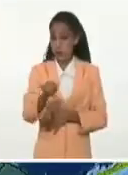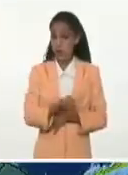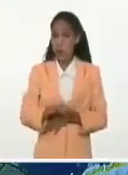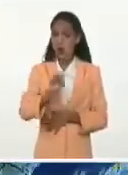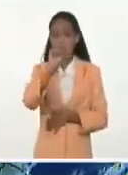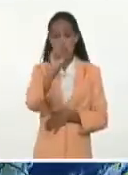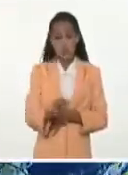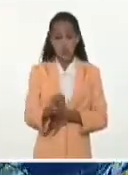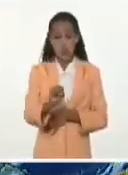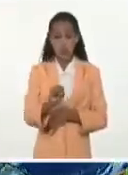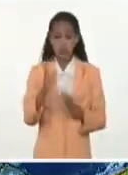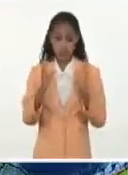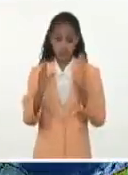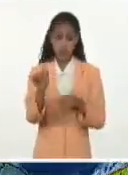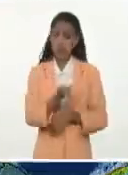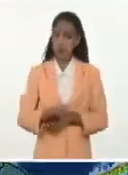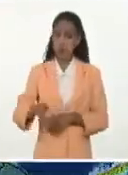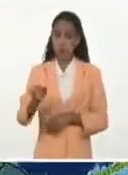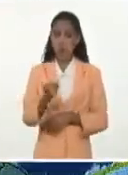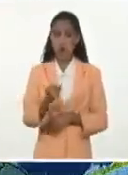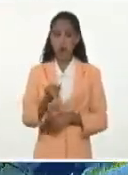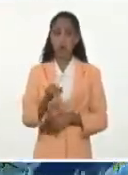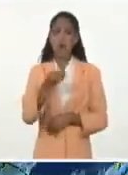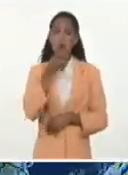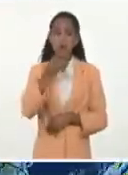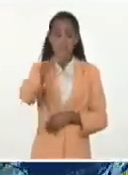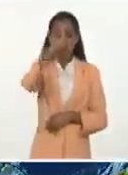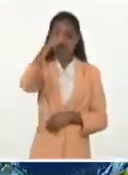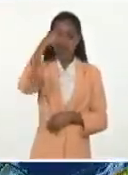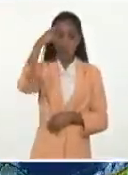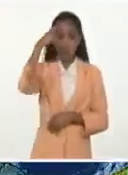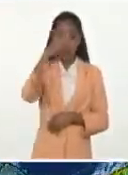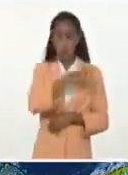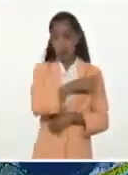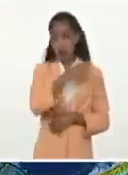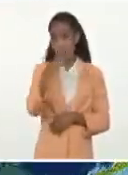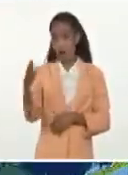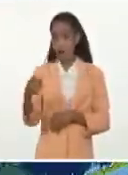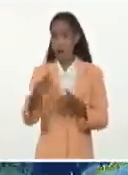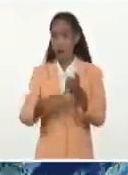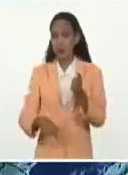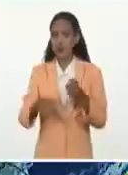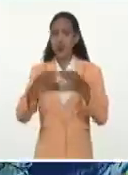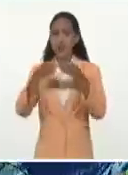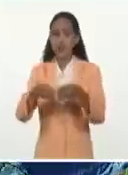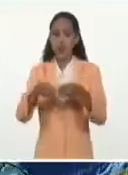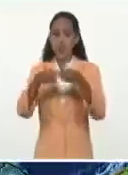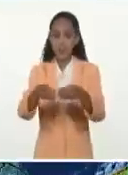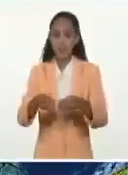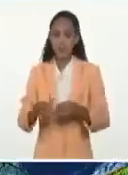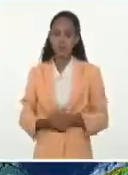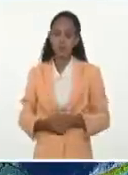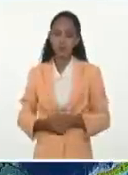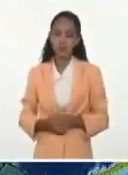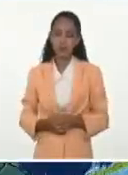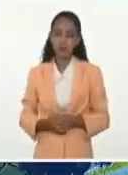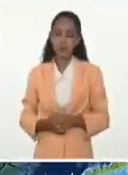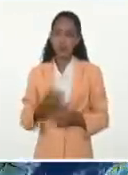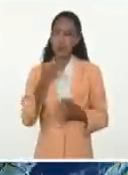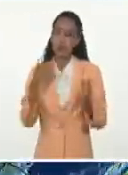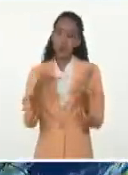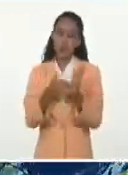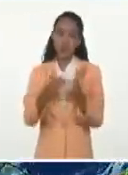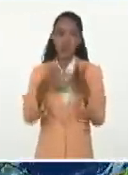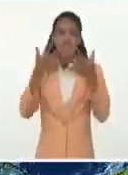sur que pudieran ser más frecuentes desde sancti spíritus hasta la provincia de granma les deseo a todos que tengan una tarde muy feliz que se